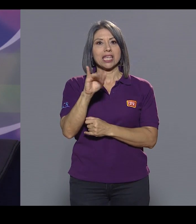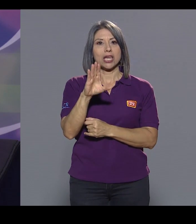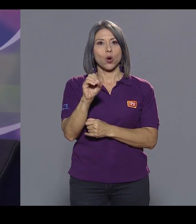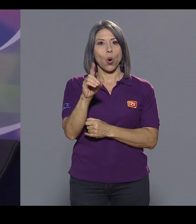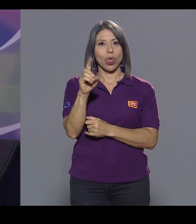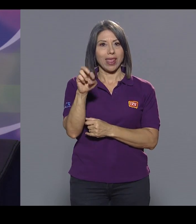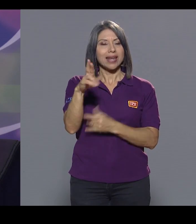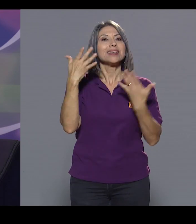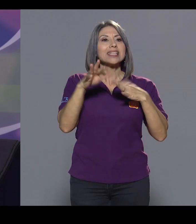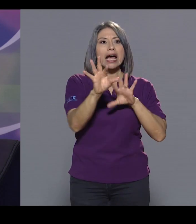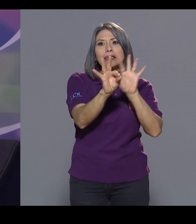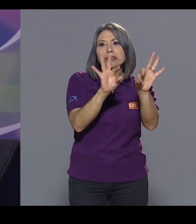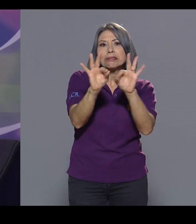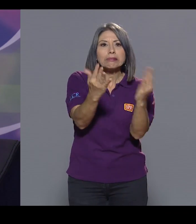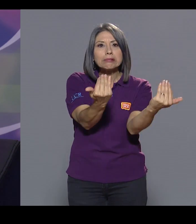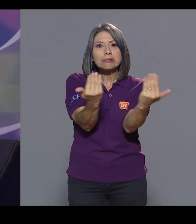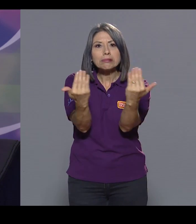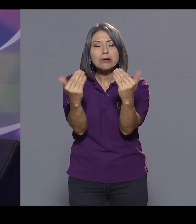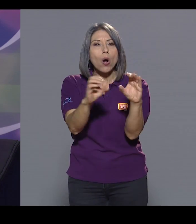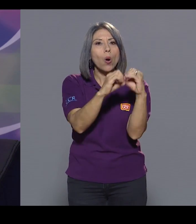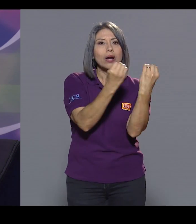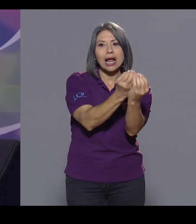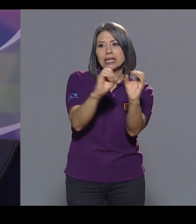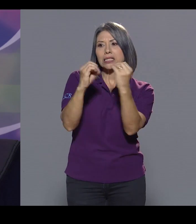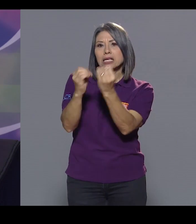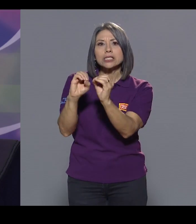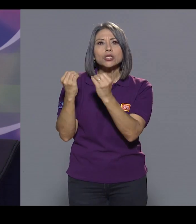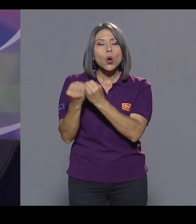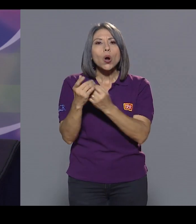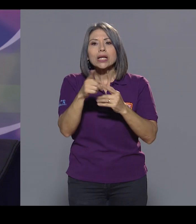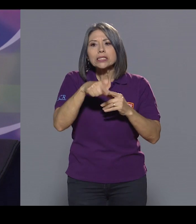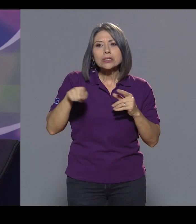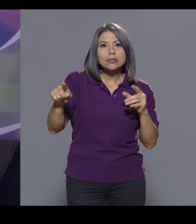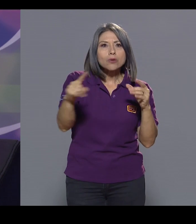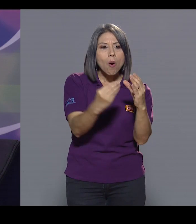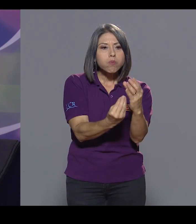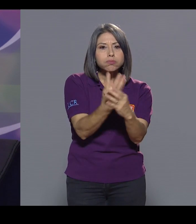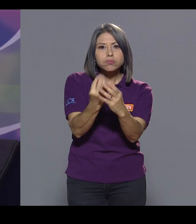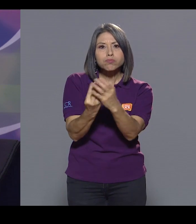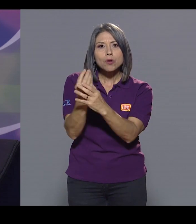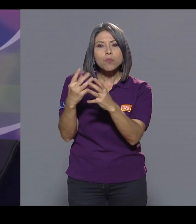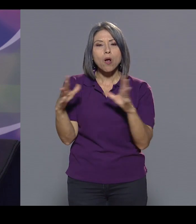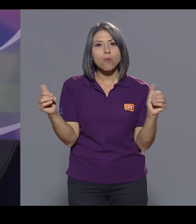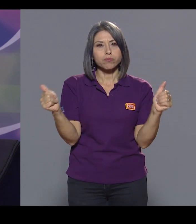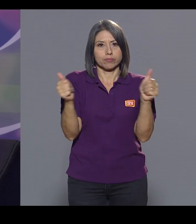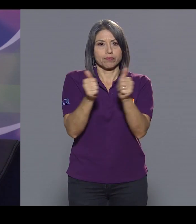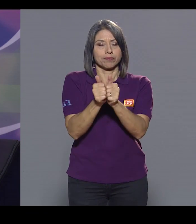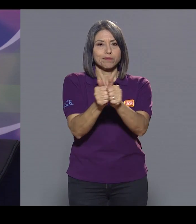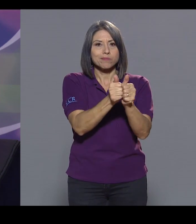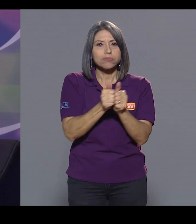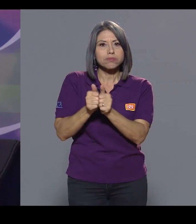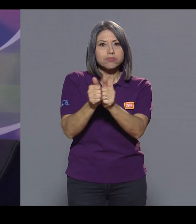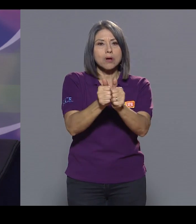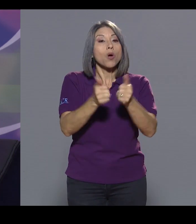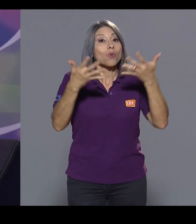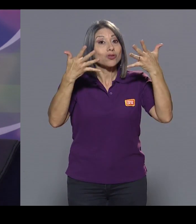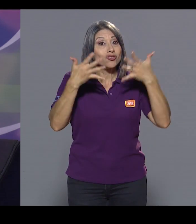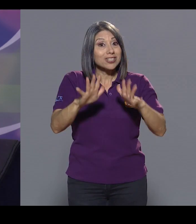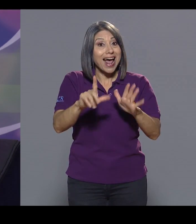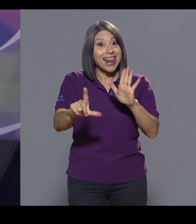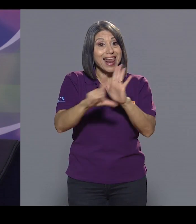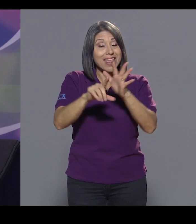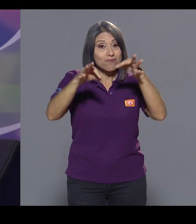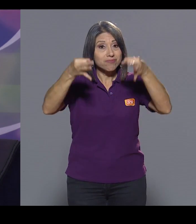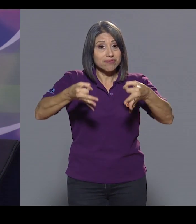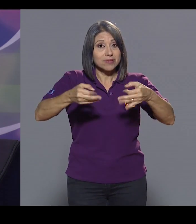invitando a las organizaciones, ¿verdad?, a conformarse y a unirse para que en el momento en que tengamos esta